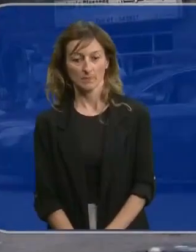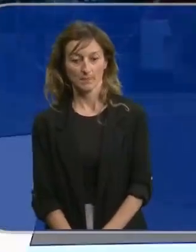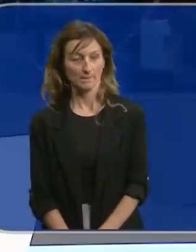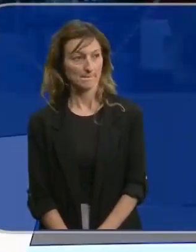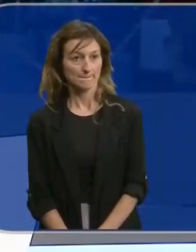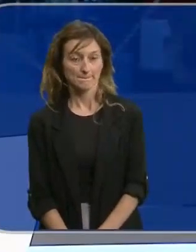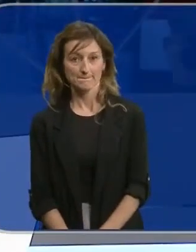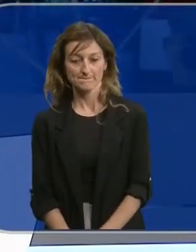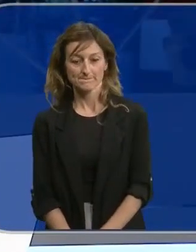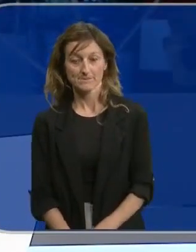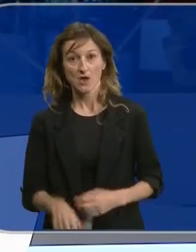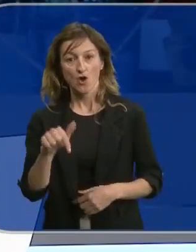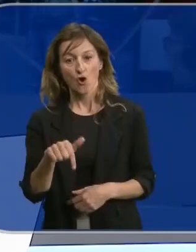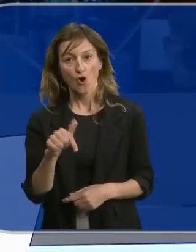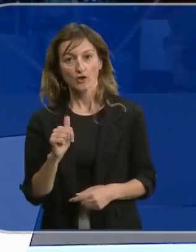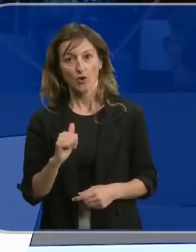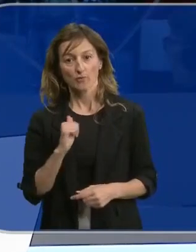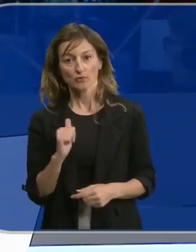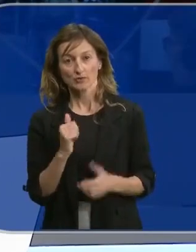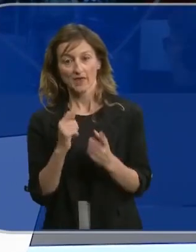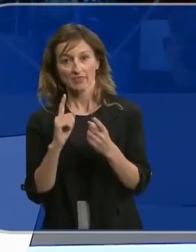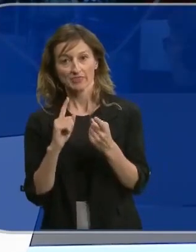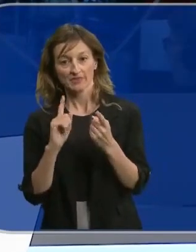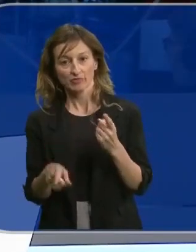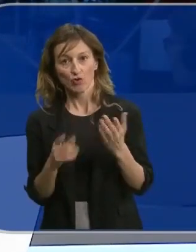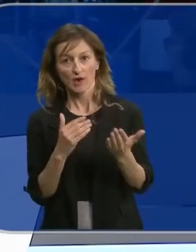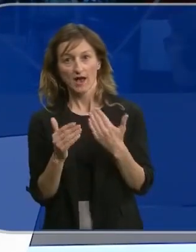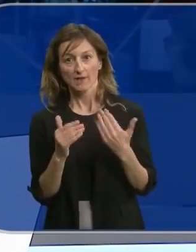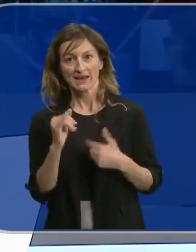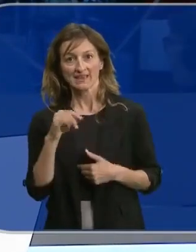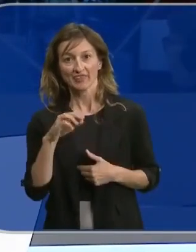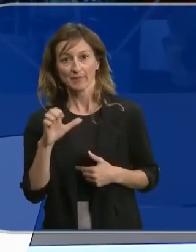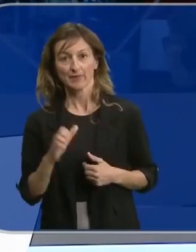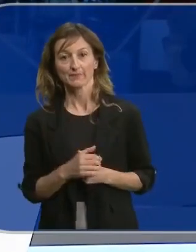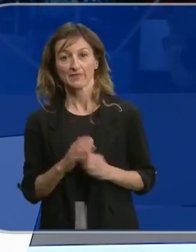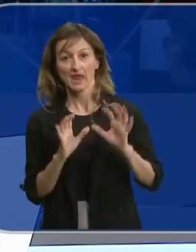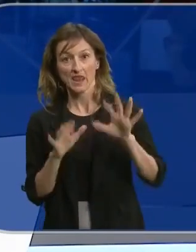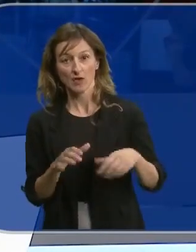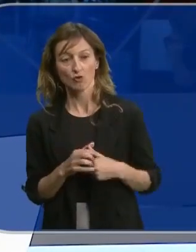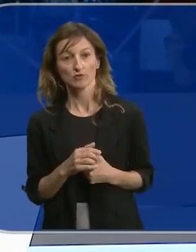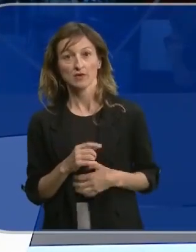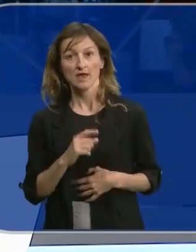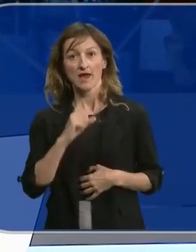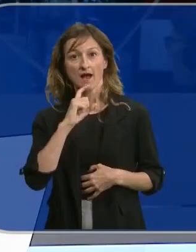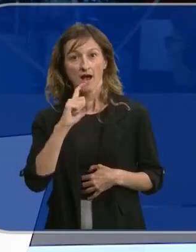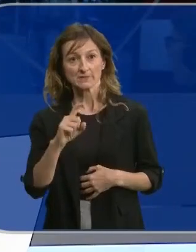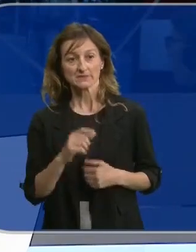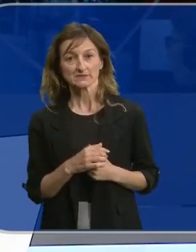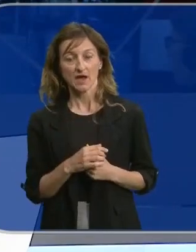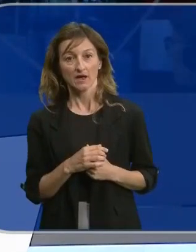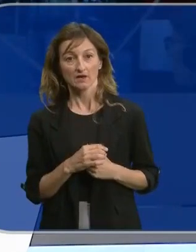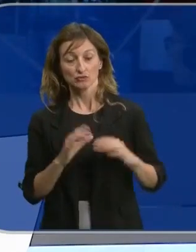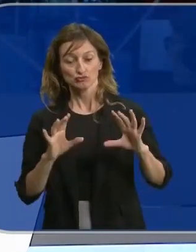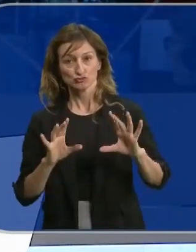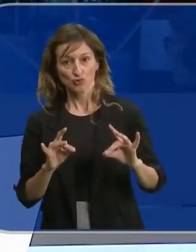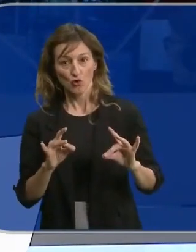internacional hoy hemos tenido la oportunidad de hablar con el director de operaciones del incibe en León que nos ha advertido de que este tipo de